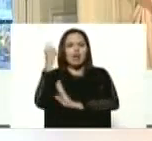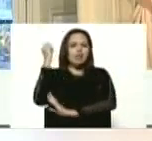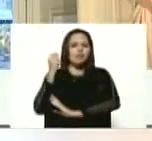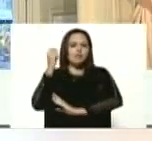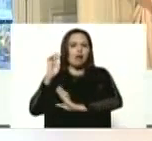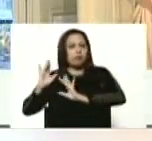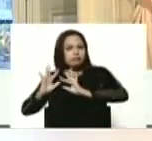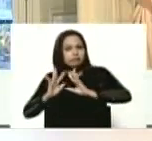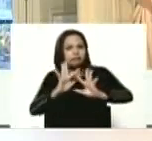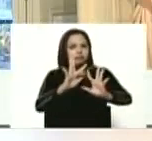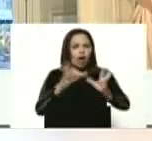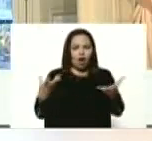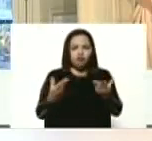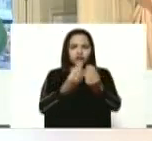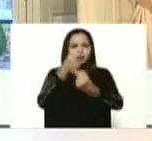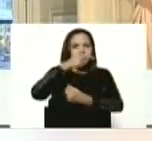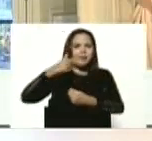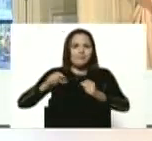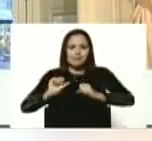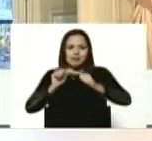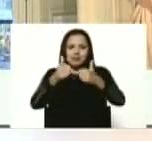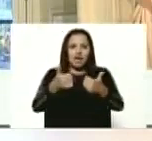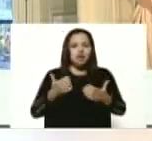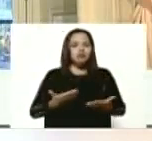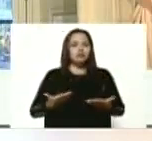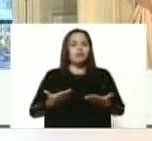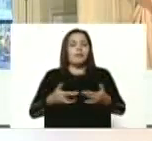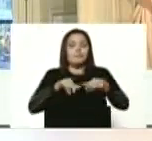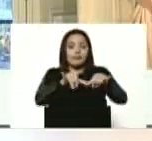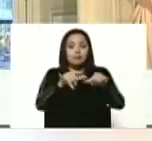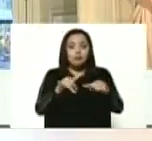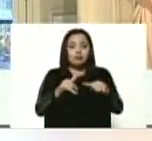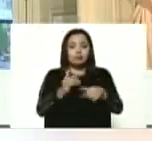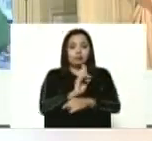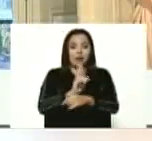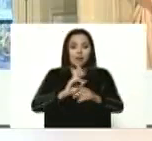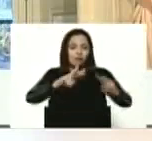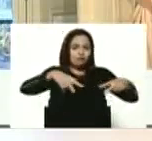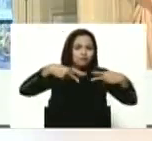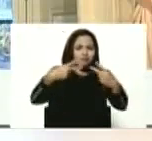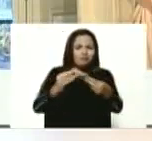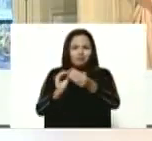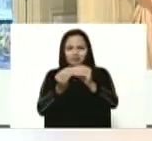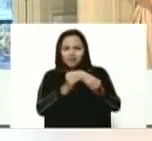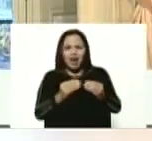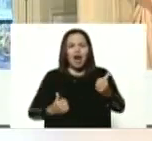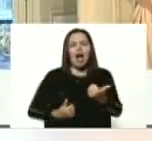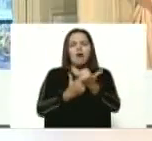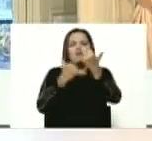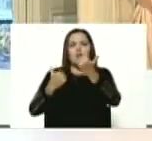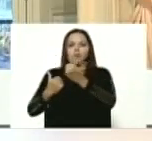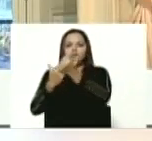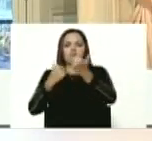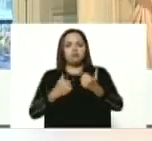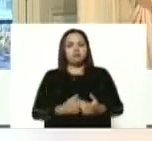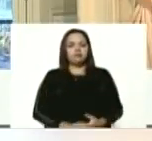y junto al pueblo comenzaron, bueno, las labores inmediatamente de recuperación, contención, apoyo.